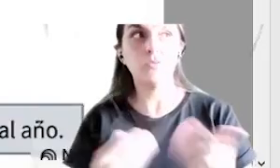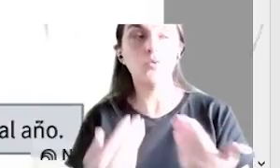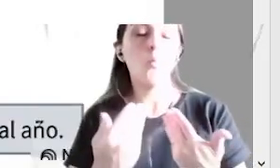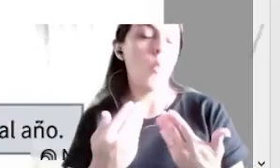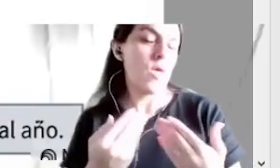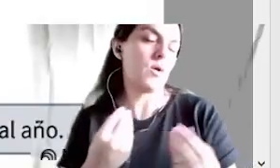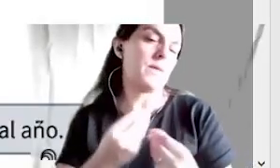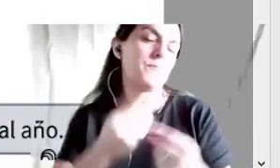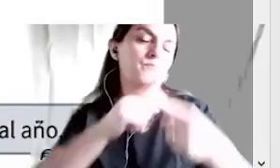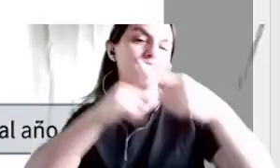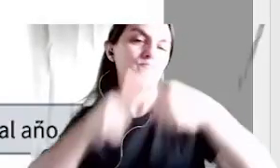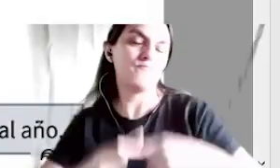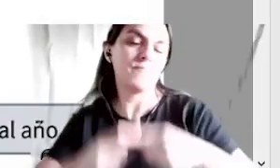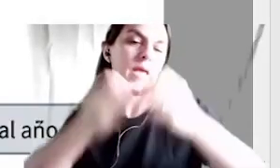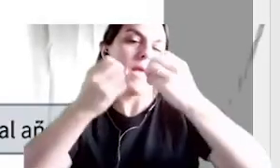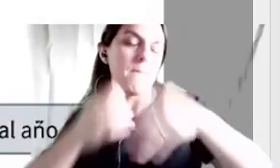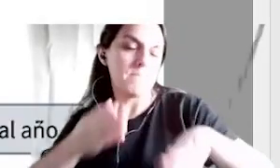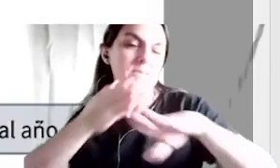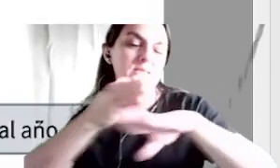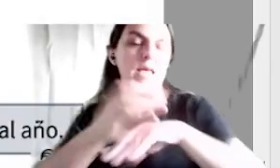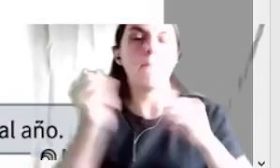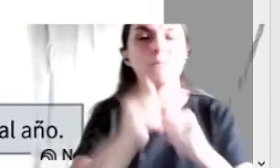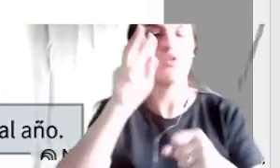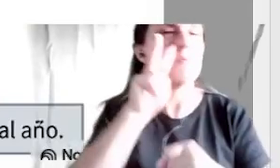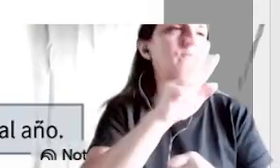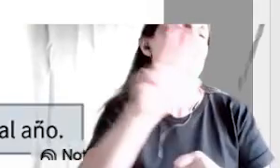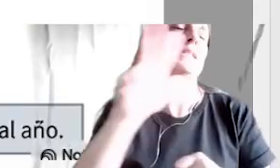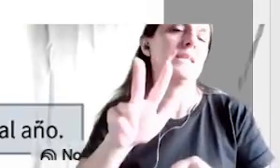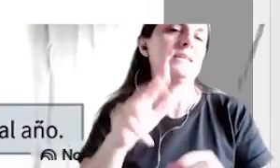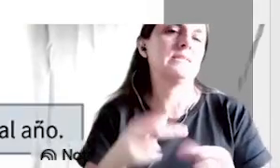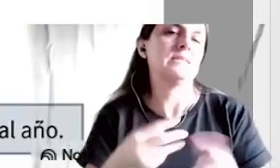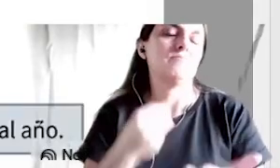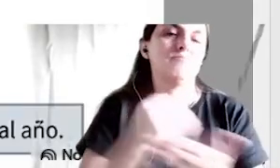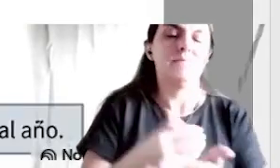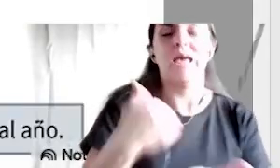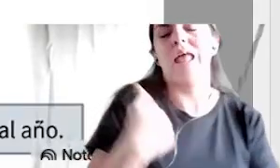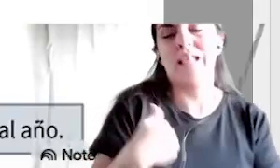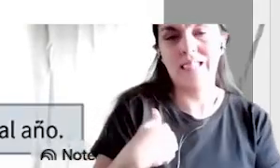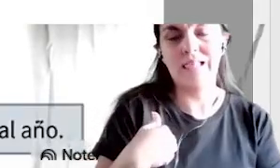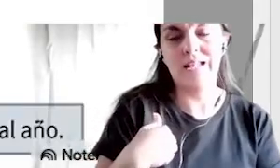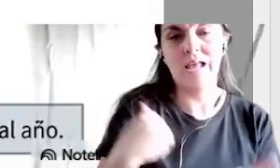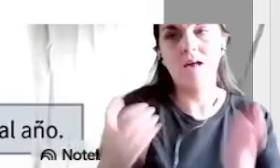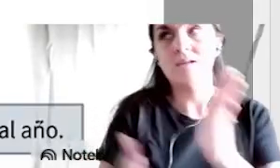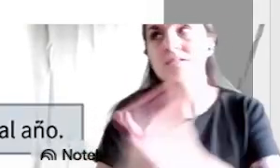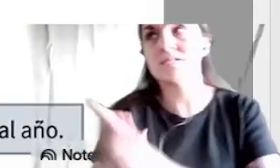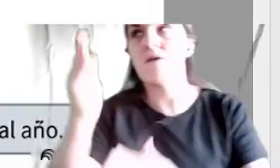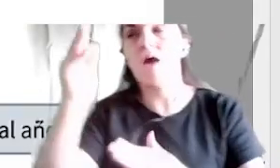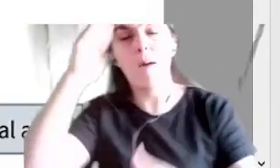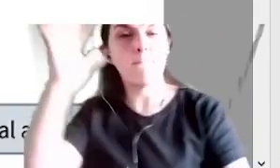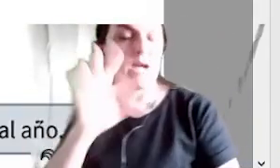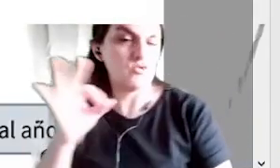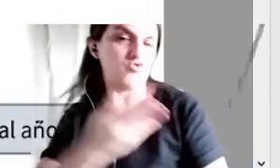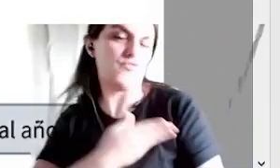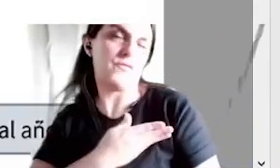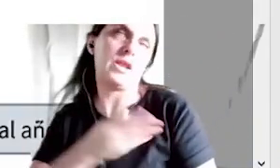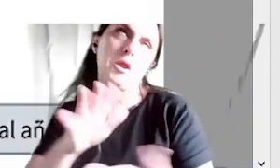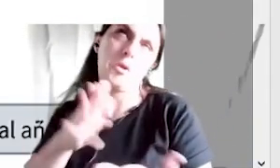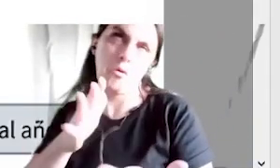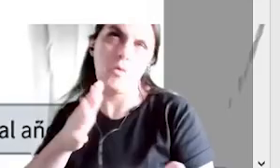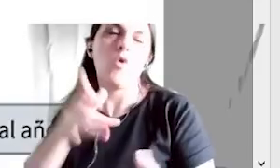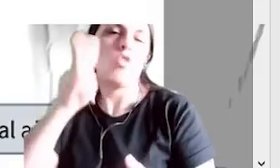computar su ingreso al país mayo 2023, el egreso marzo o febrero